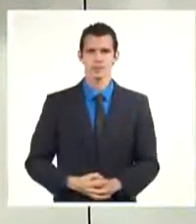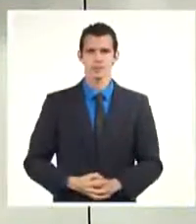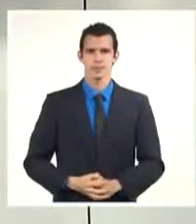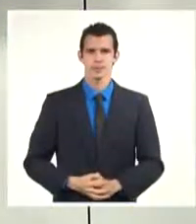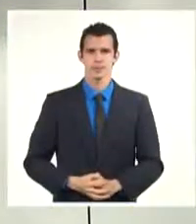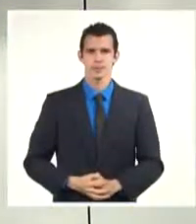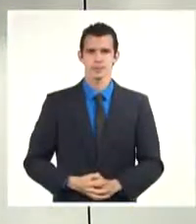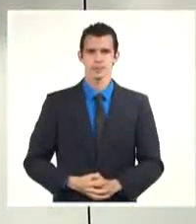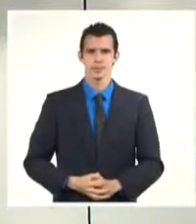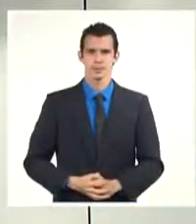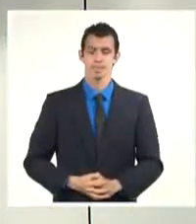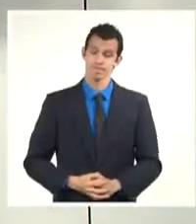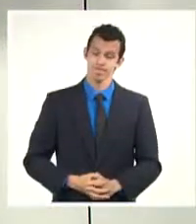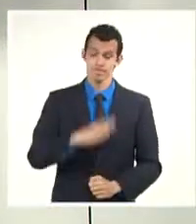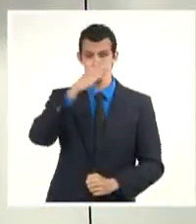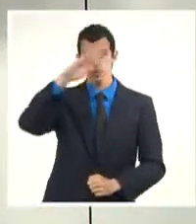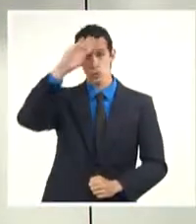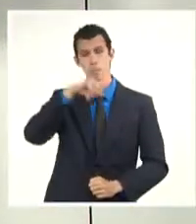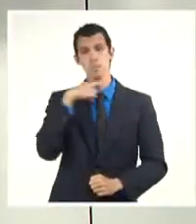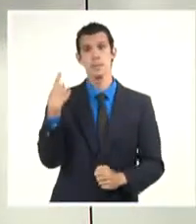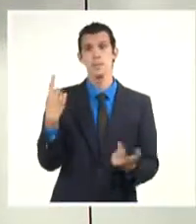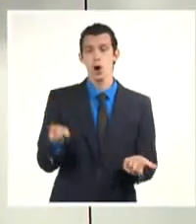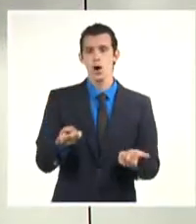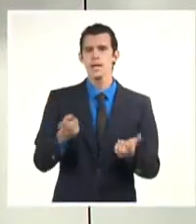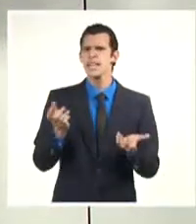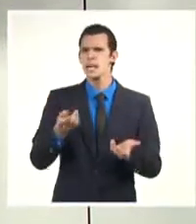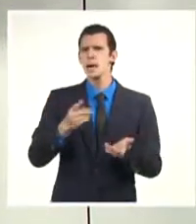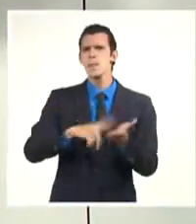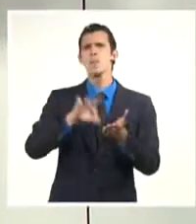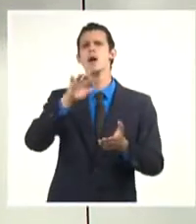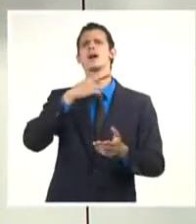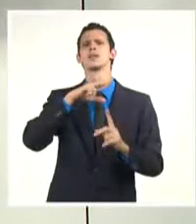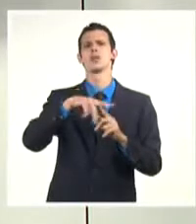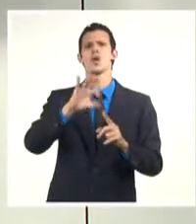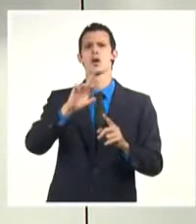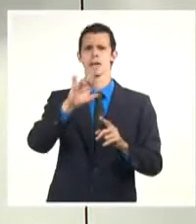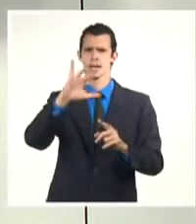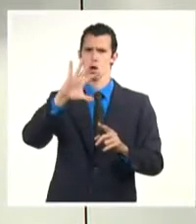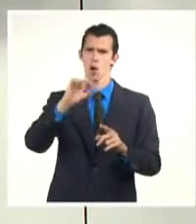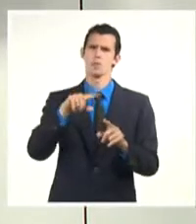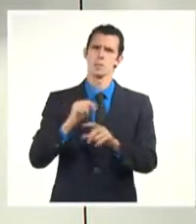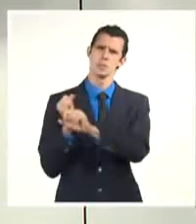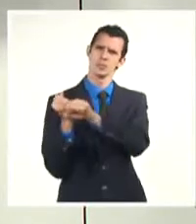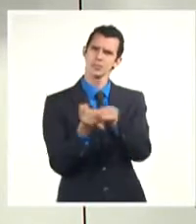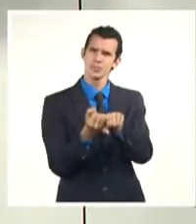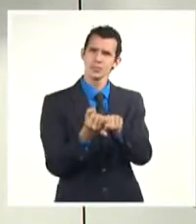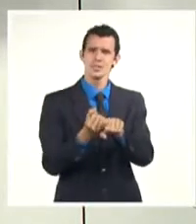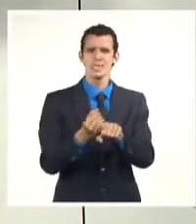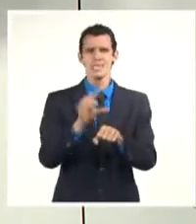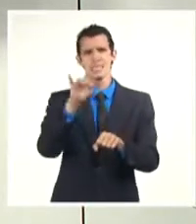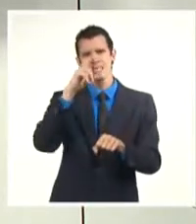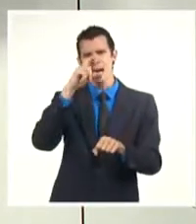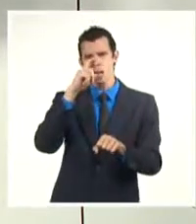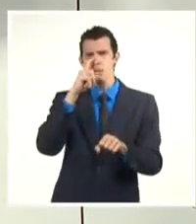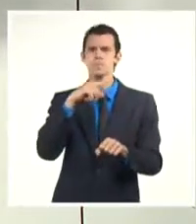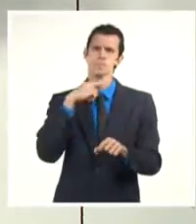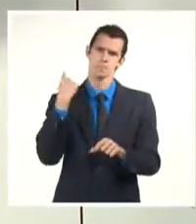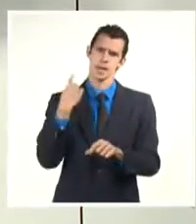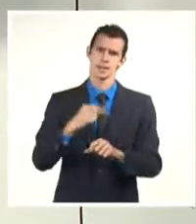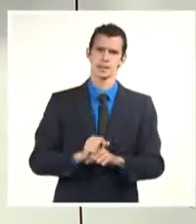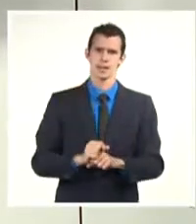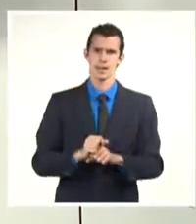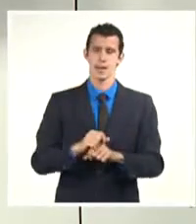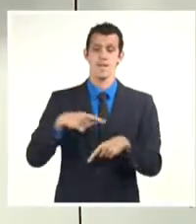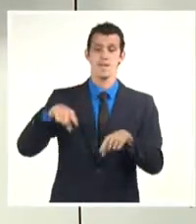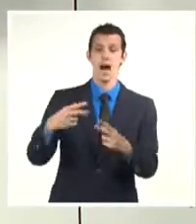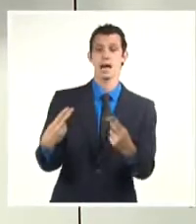Y Cuba perdió hoy ante Puerto Rico 4-2 en el Premundial Sub-15 de béisbol. Con una derrota y una victoria, este lunes se enfrentan a Venezuela a las